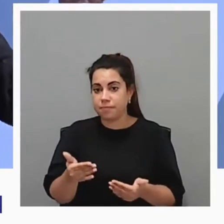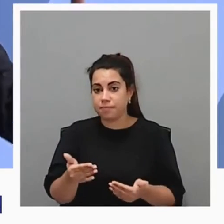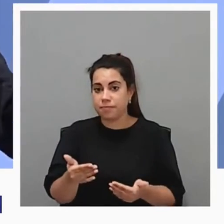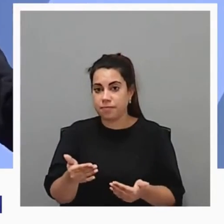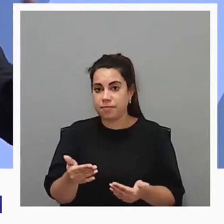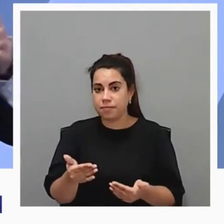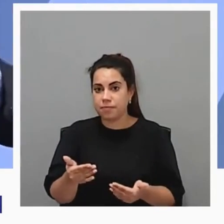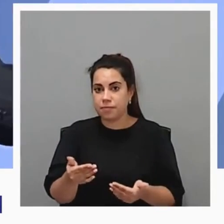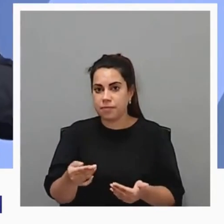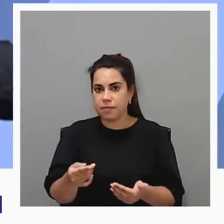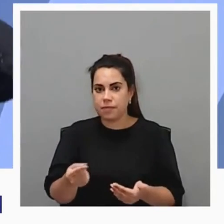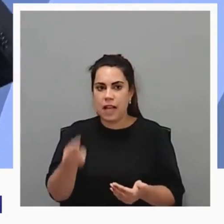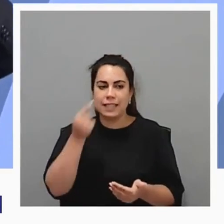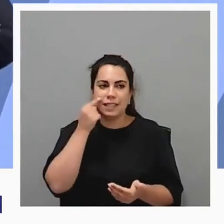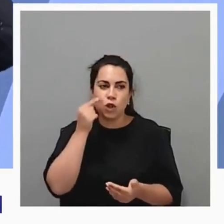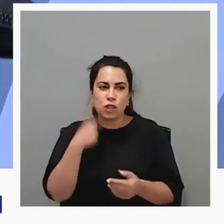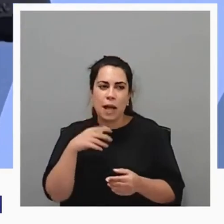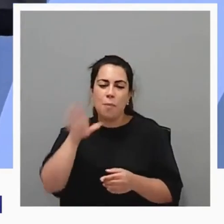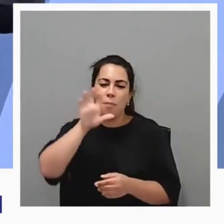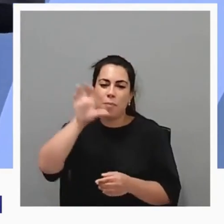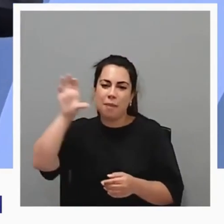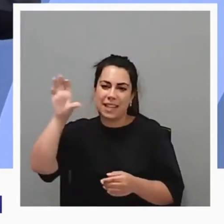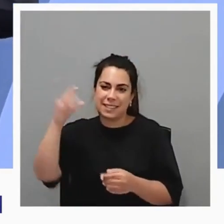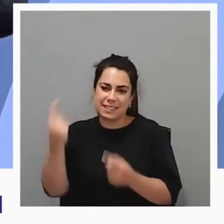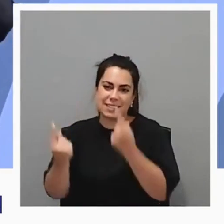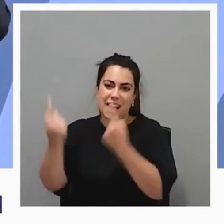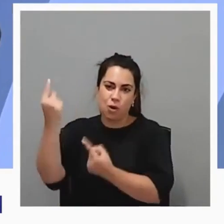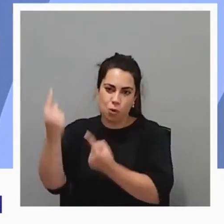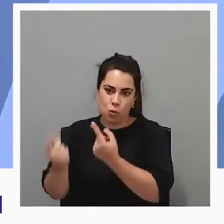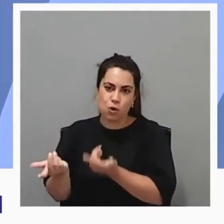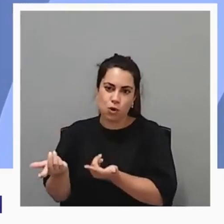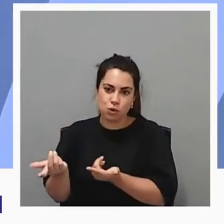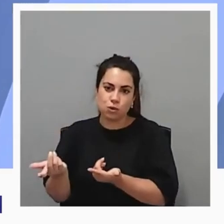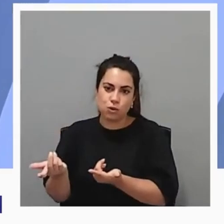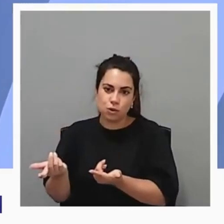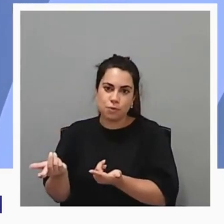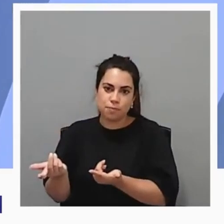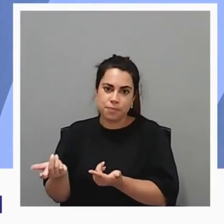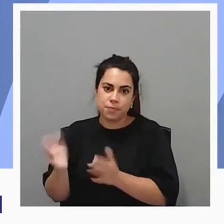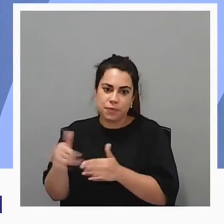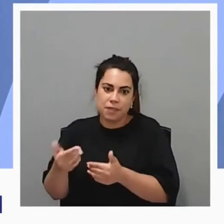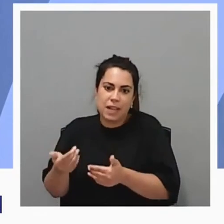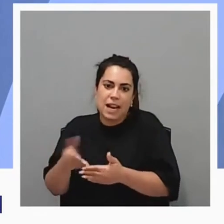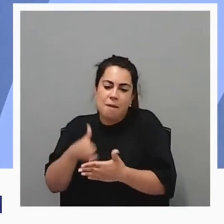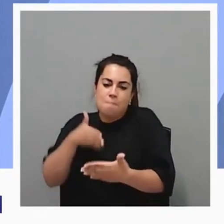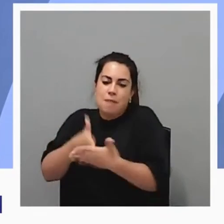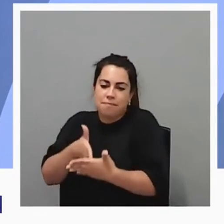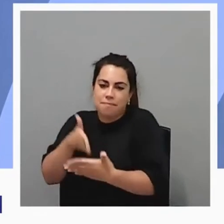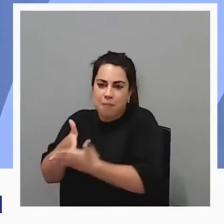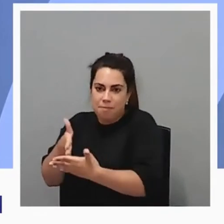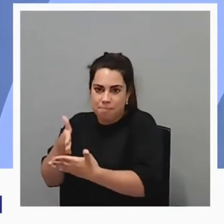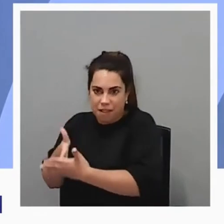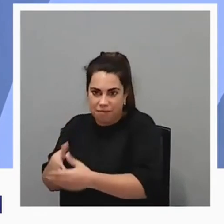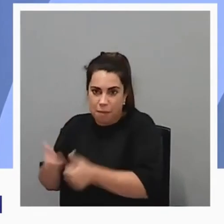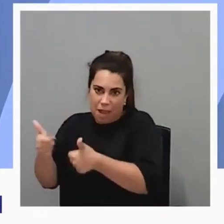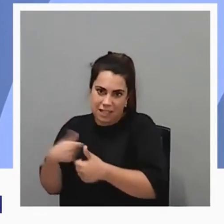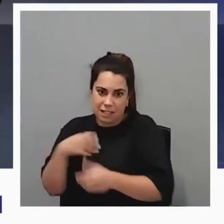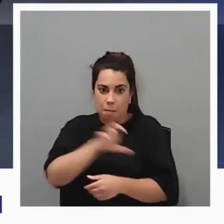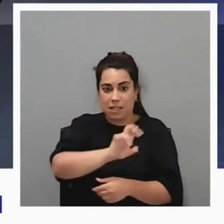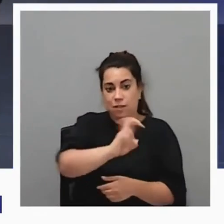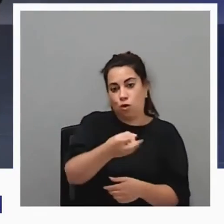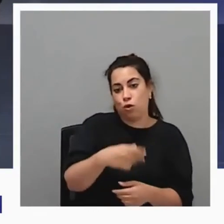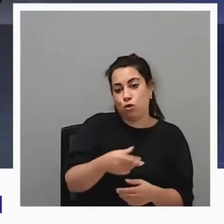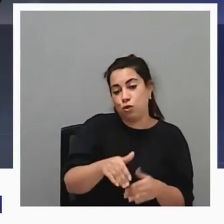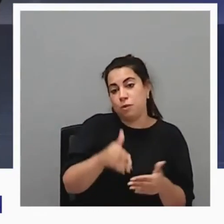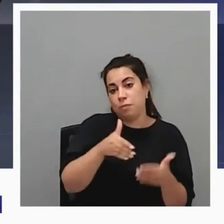en unos países, en unos territorios, hay más freno que en otros. Y esa es la clave de nuestro tiempo. Abro paréntesis, mínimo.